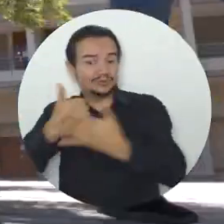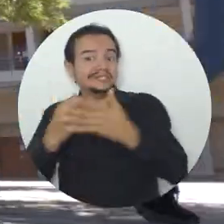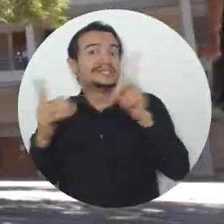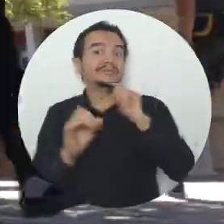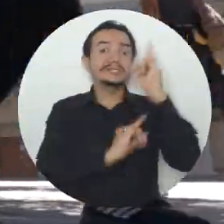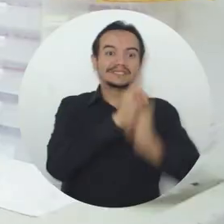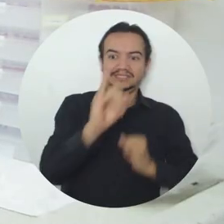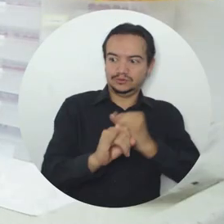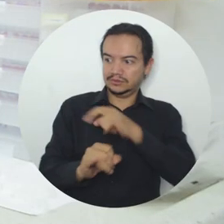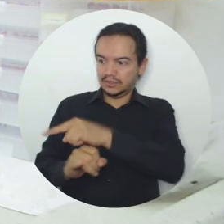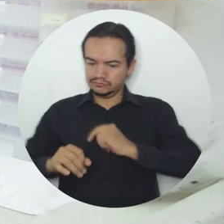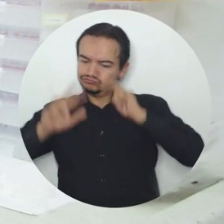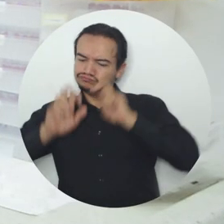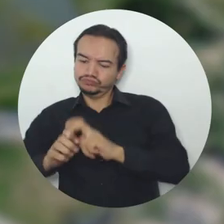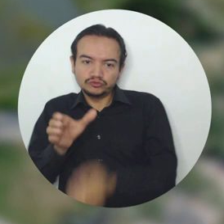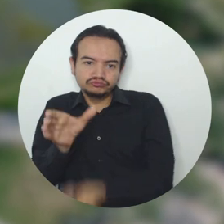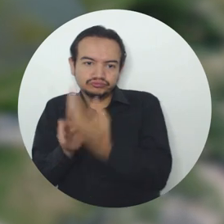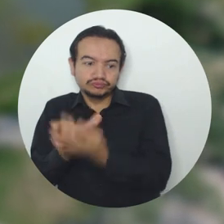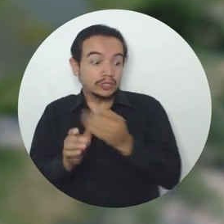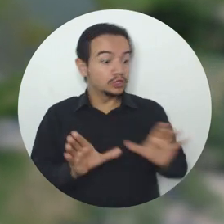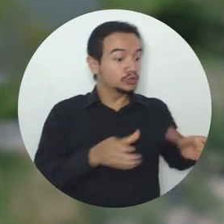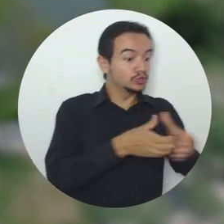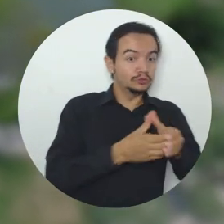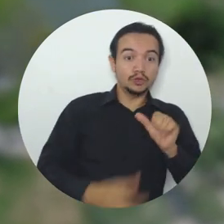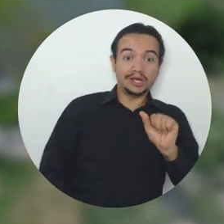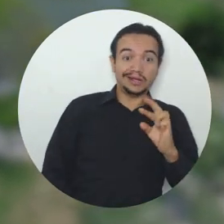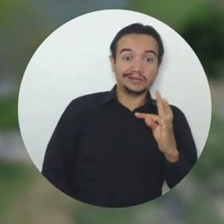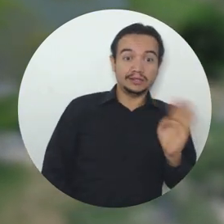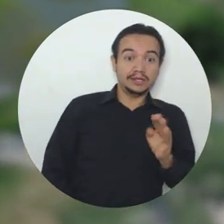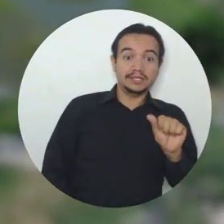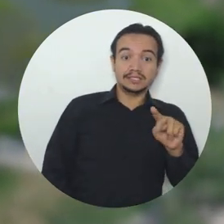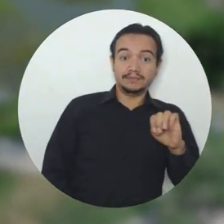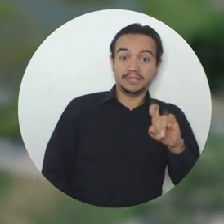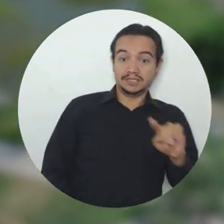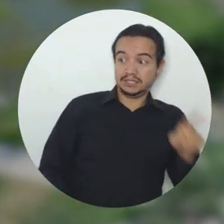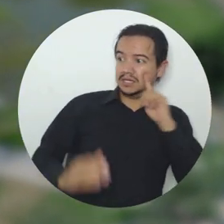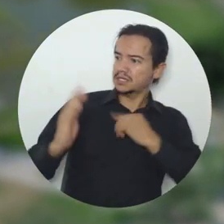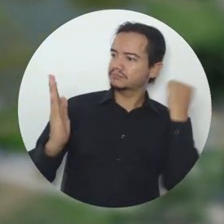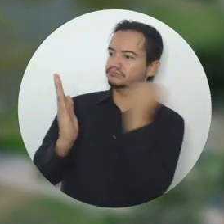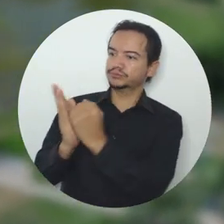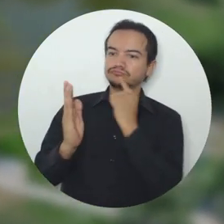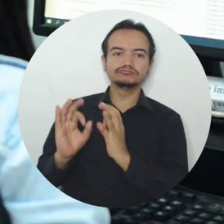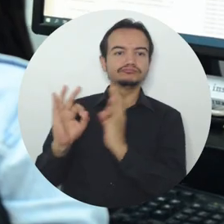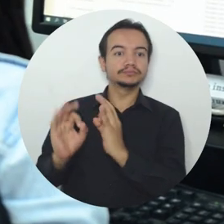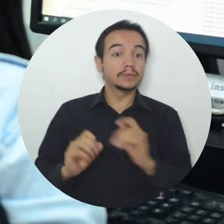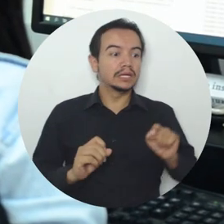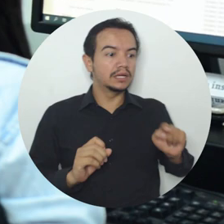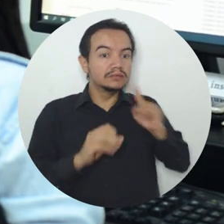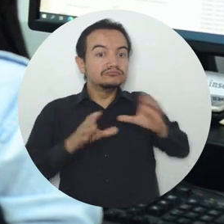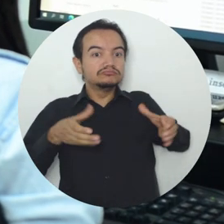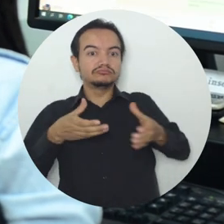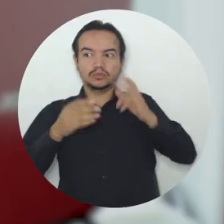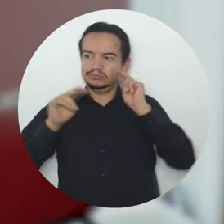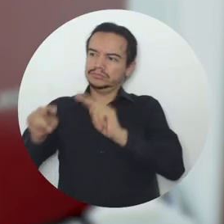al ser reconocido sus productos científicos por el ranking Art Sapiens 2022 2023 del Sapiens research entidad